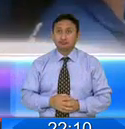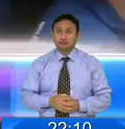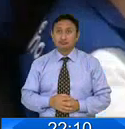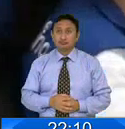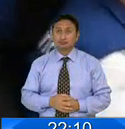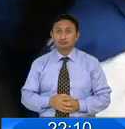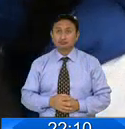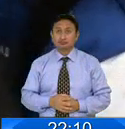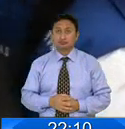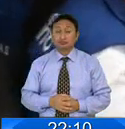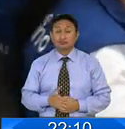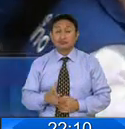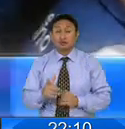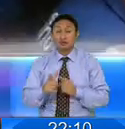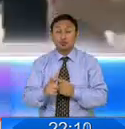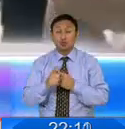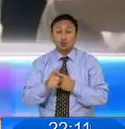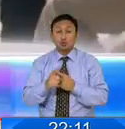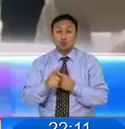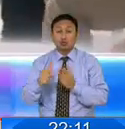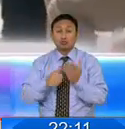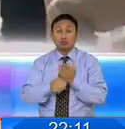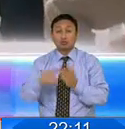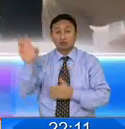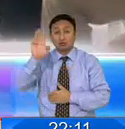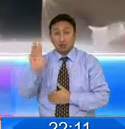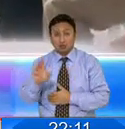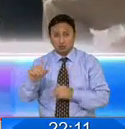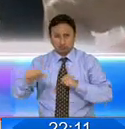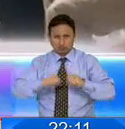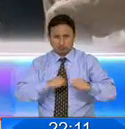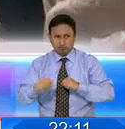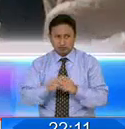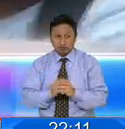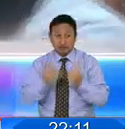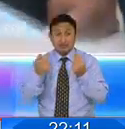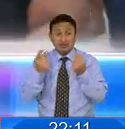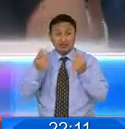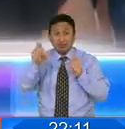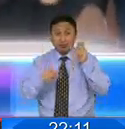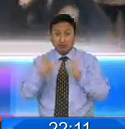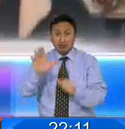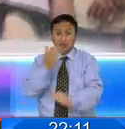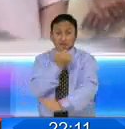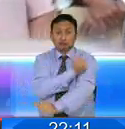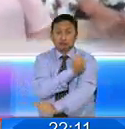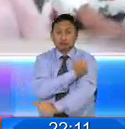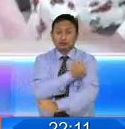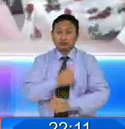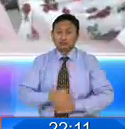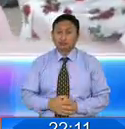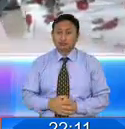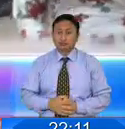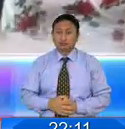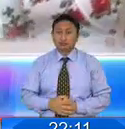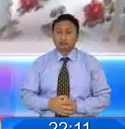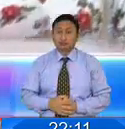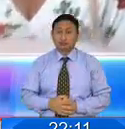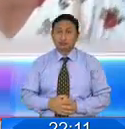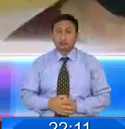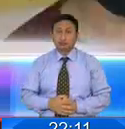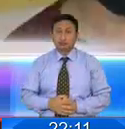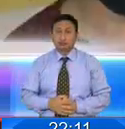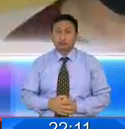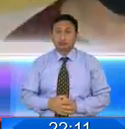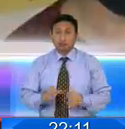Las acciones urgentes por parte del Ministerio de Salud Pública es inocular a la población orense lo más rápido, pero esto no